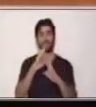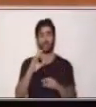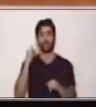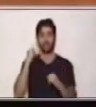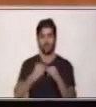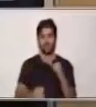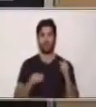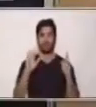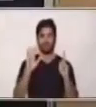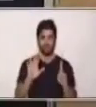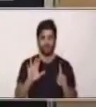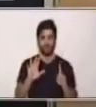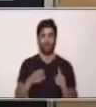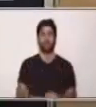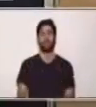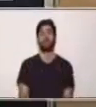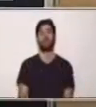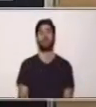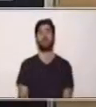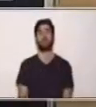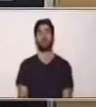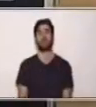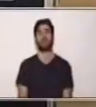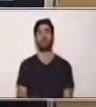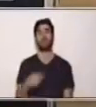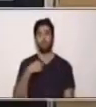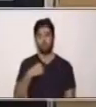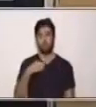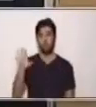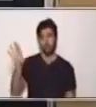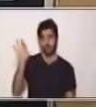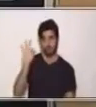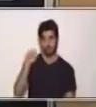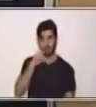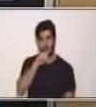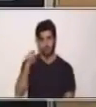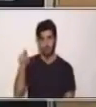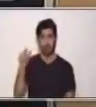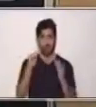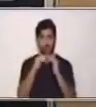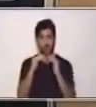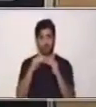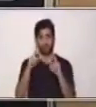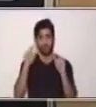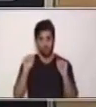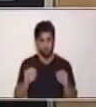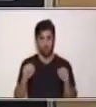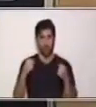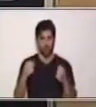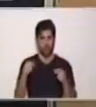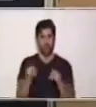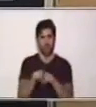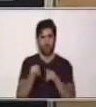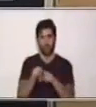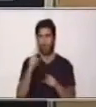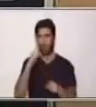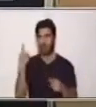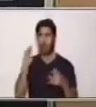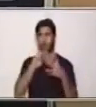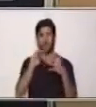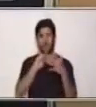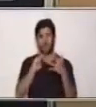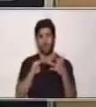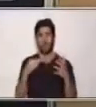mi respuesta. Invito a todos en casa a que realmente tengamos este material y